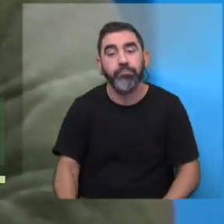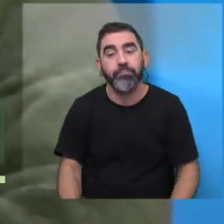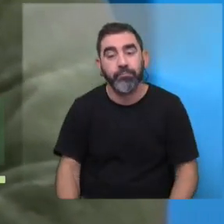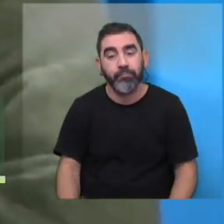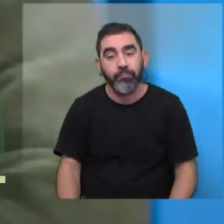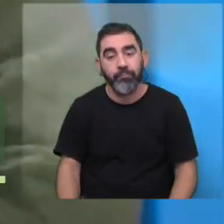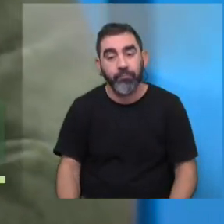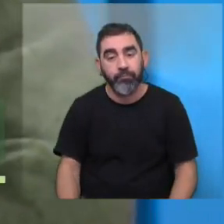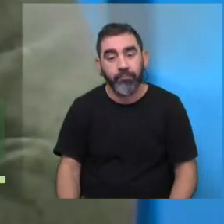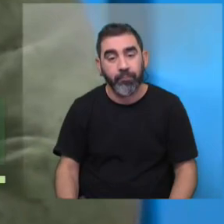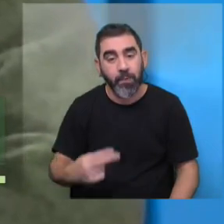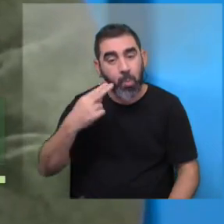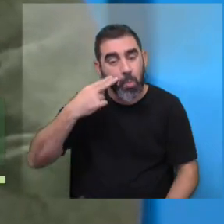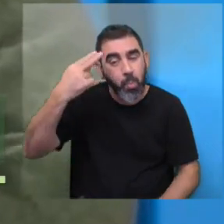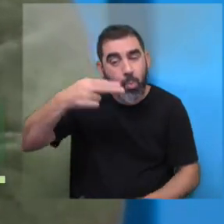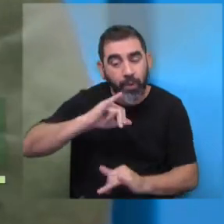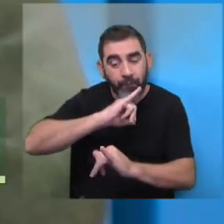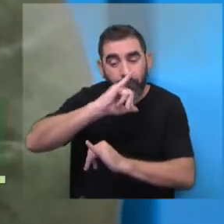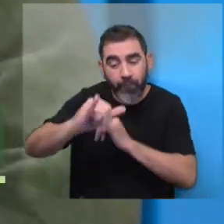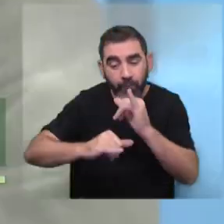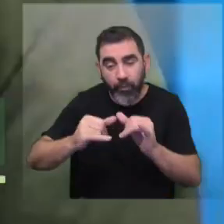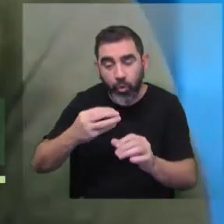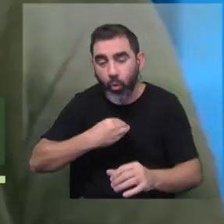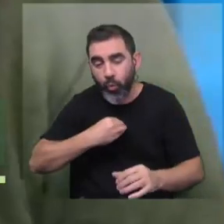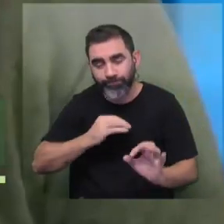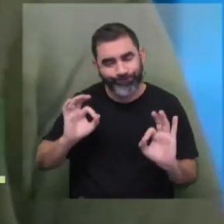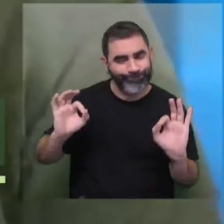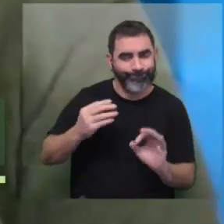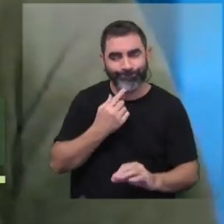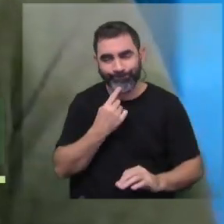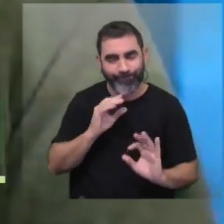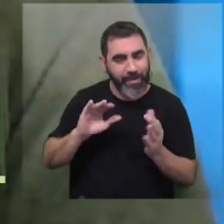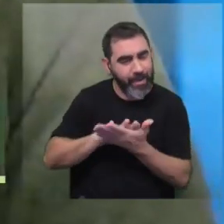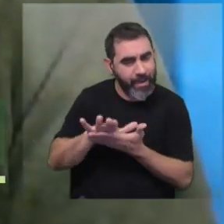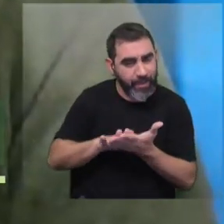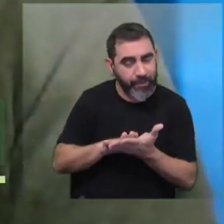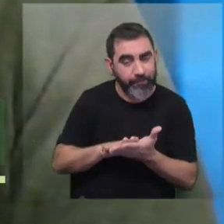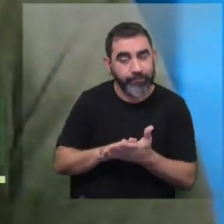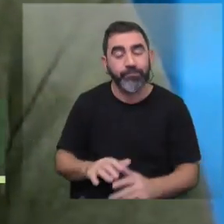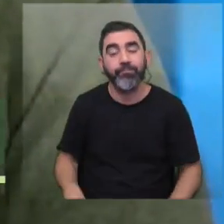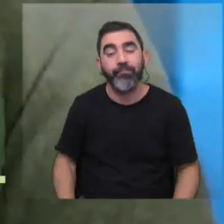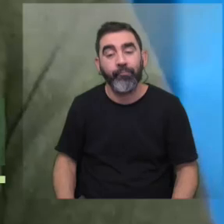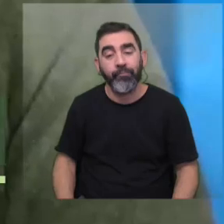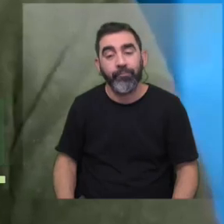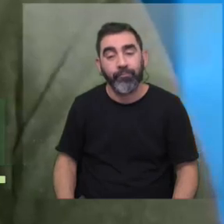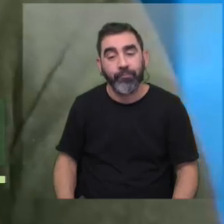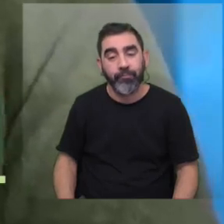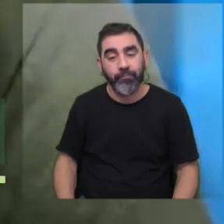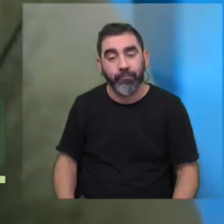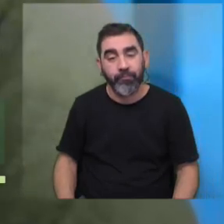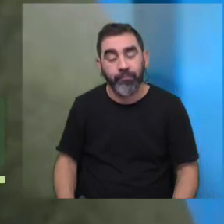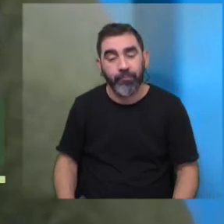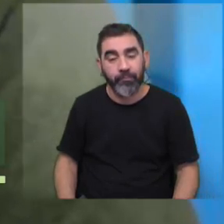no accediendo en ningún momento a información confiable es una es digamos que es una muestra muy